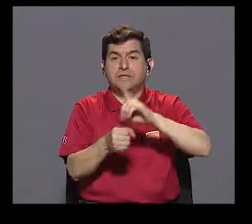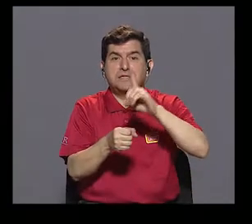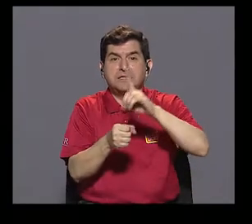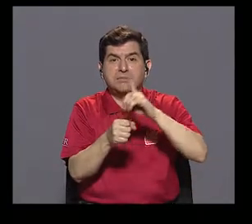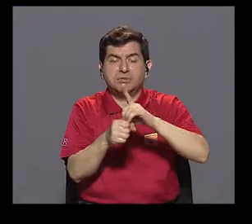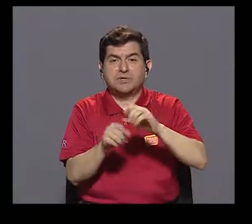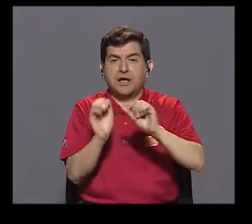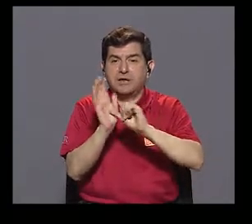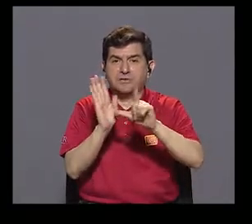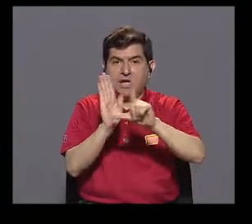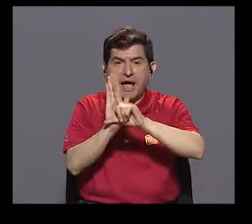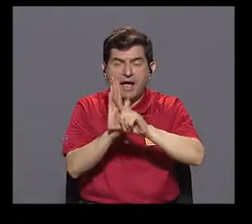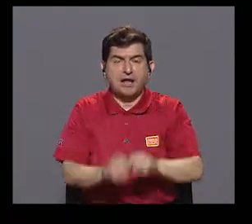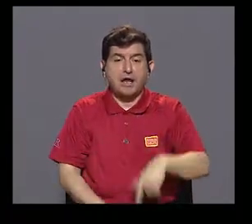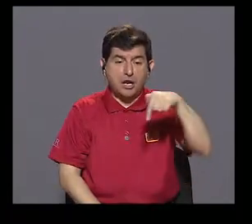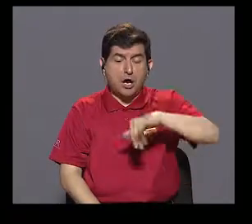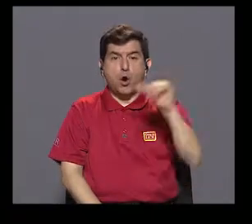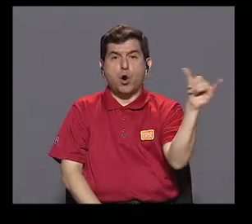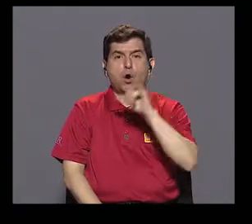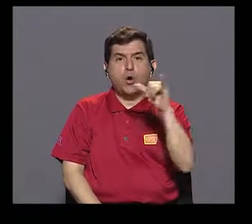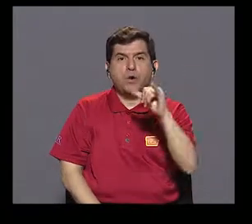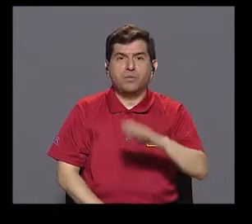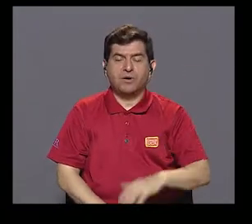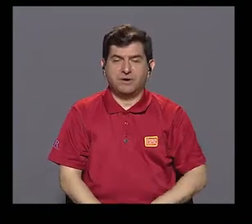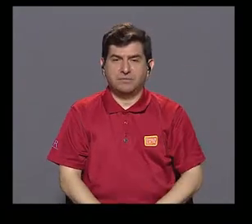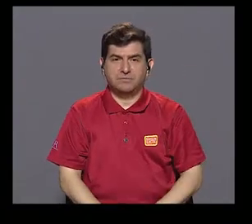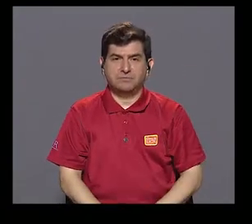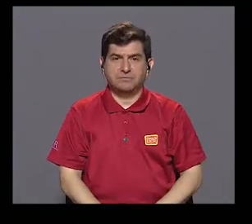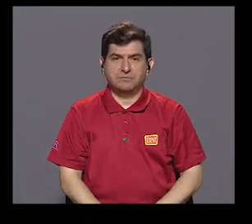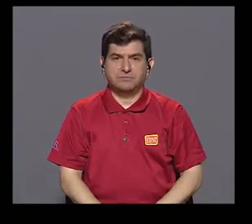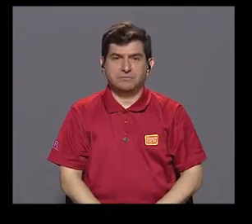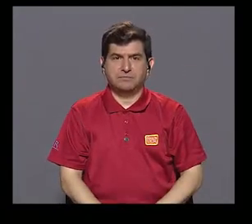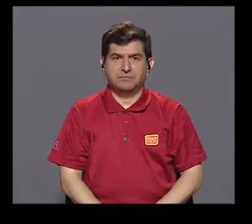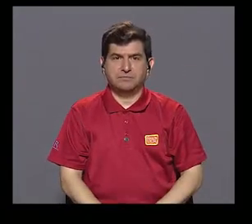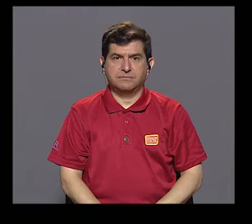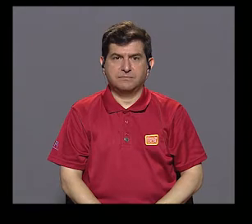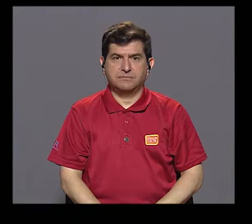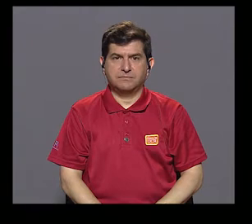un parlamento y antes y hoy también,